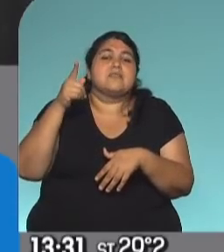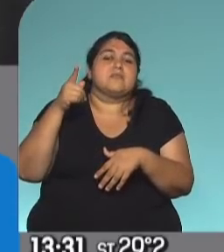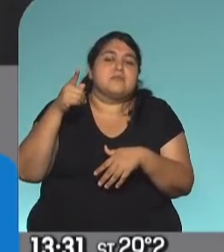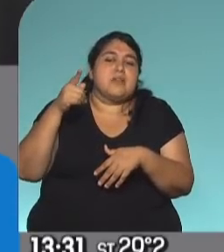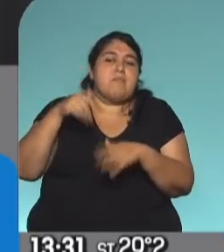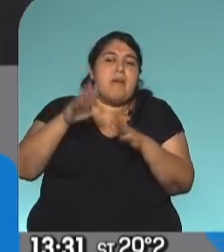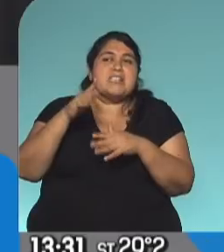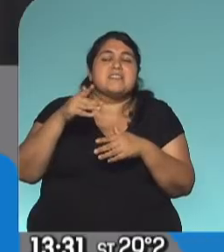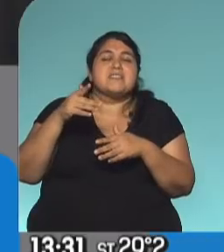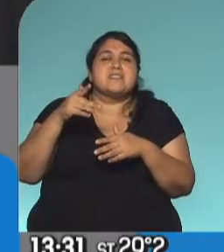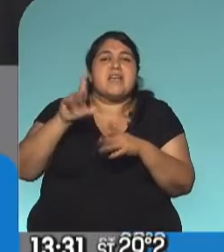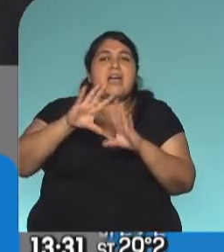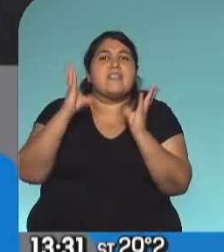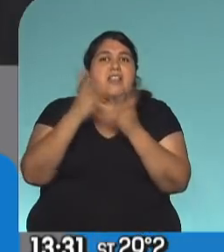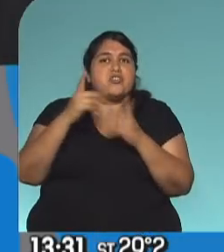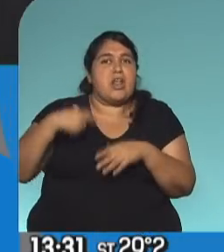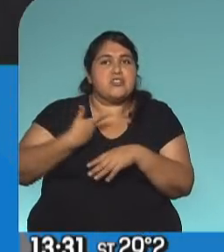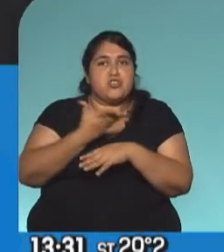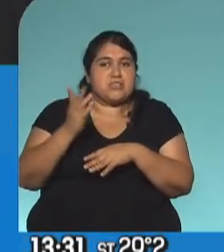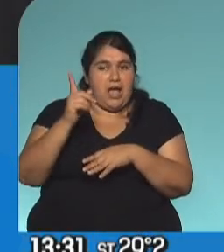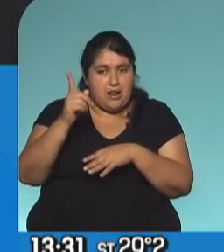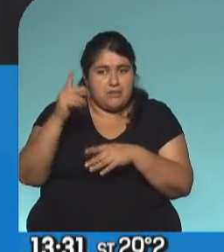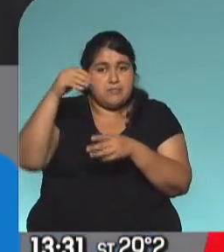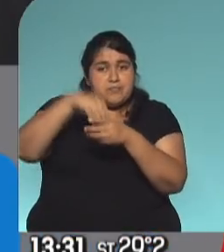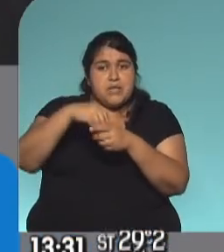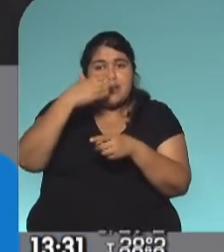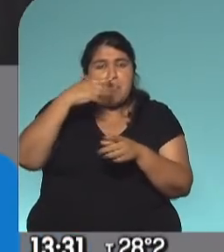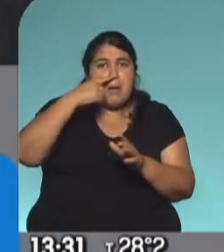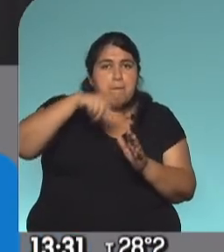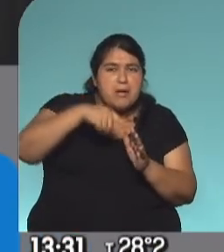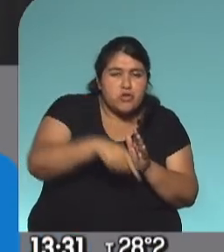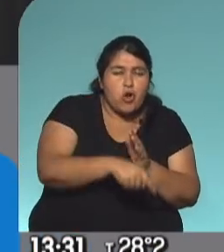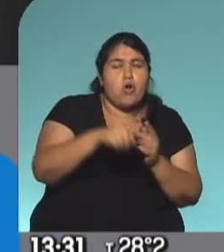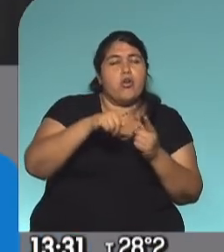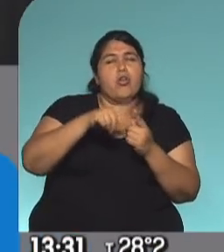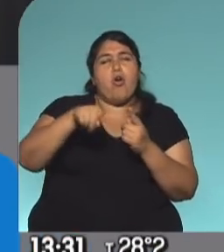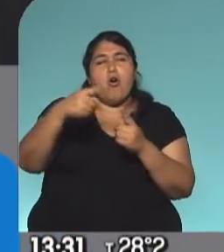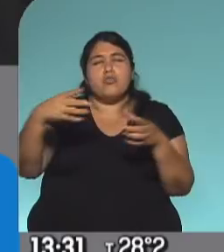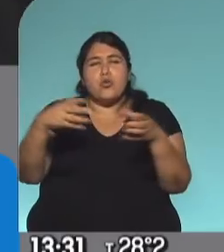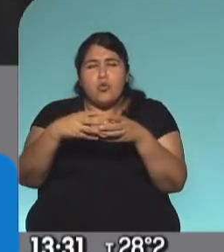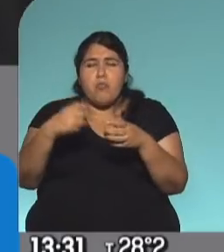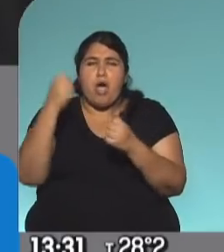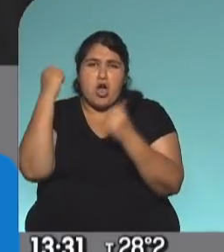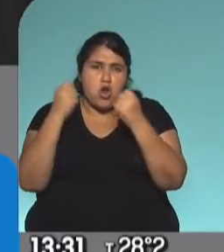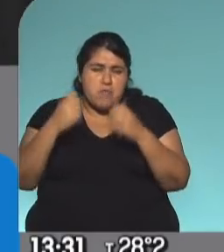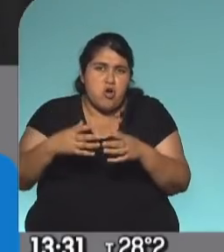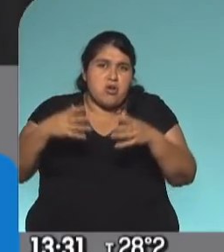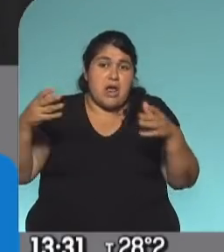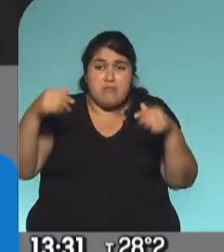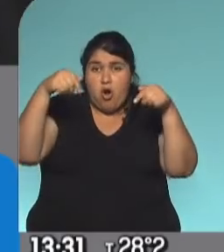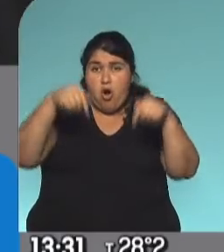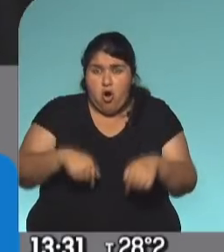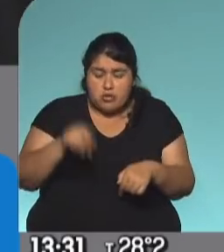Internacional Socialista y resulta que apareció el petróleo, aparecieron los grandes grupos económicos y hoy tenemos